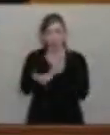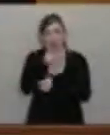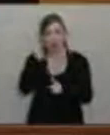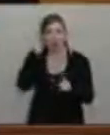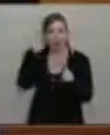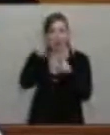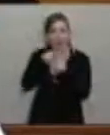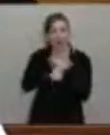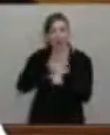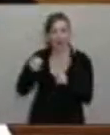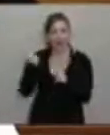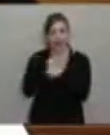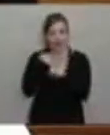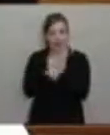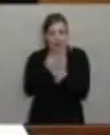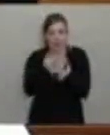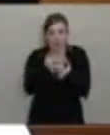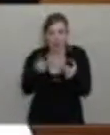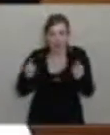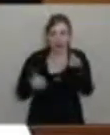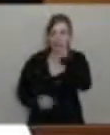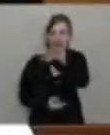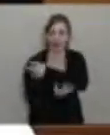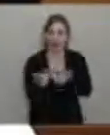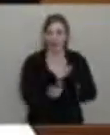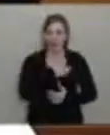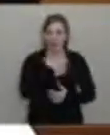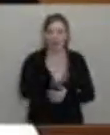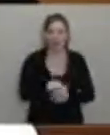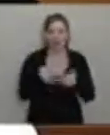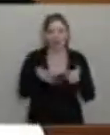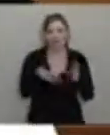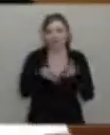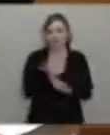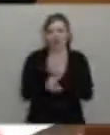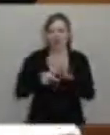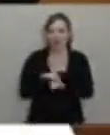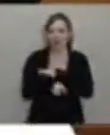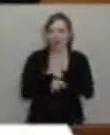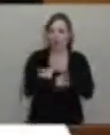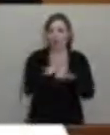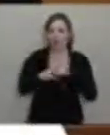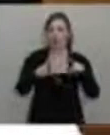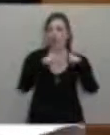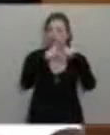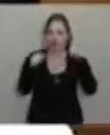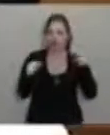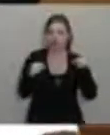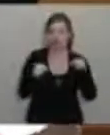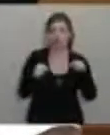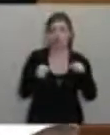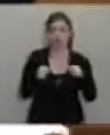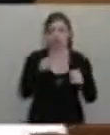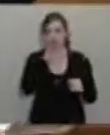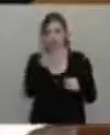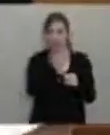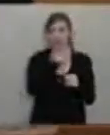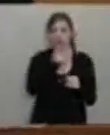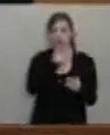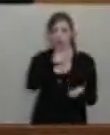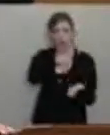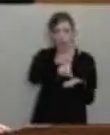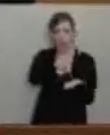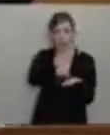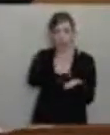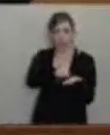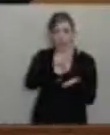crear empleo, lo único que obtuvieron fue recursos de los asturianos a través de los impuestos que nutrimos nuestros